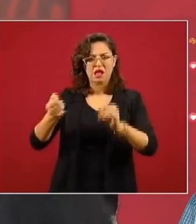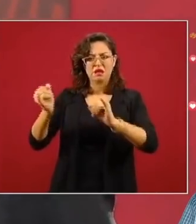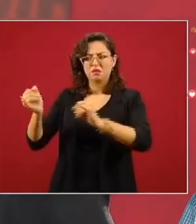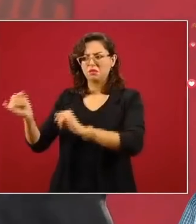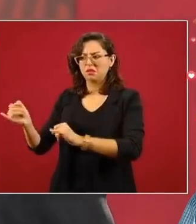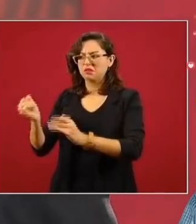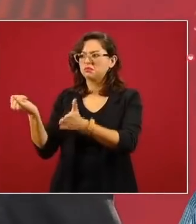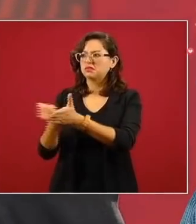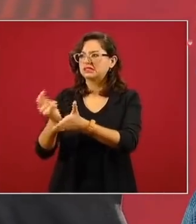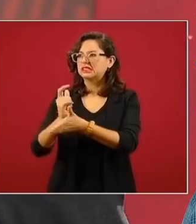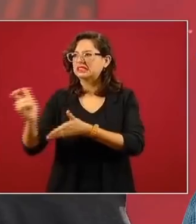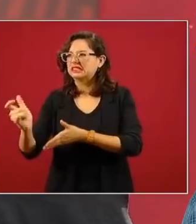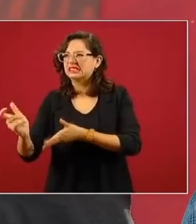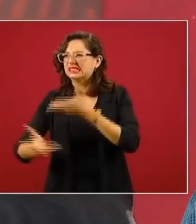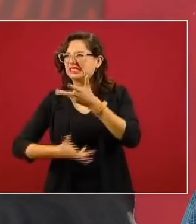pagar impuestos,